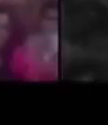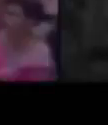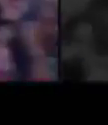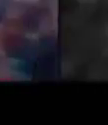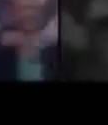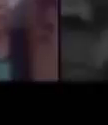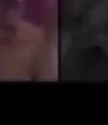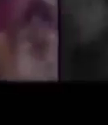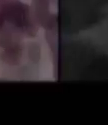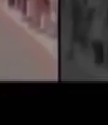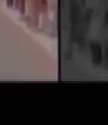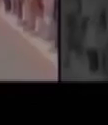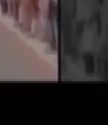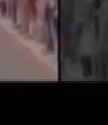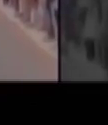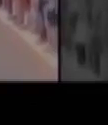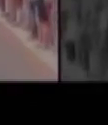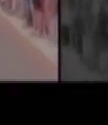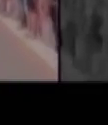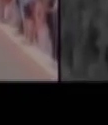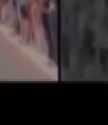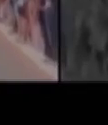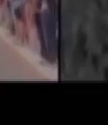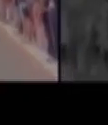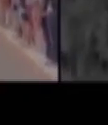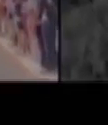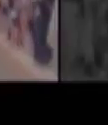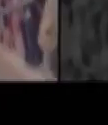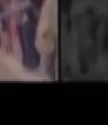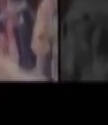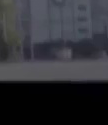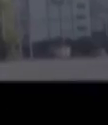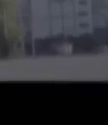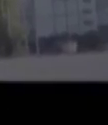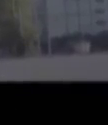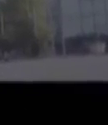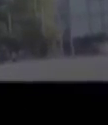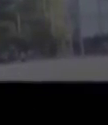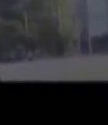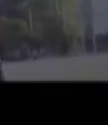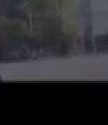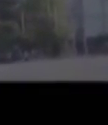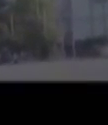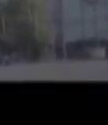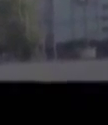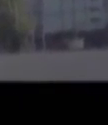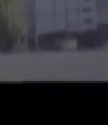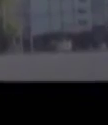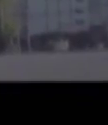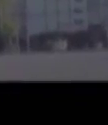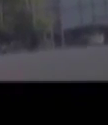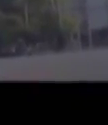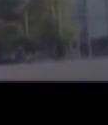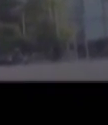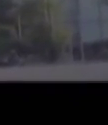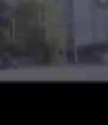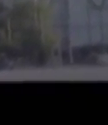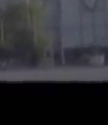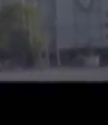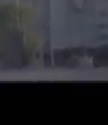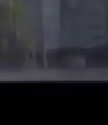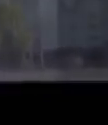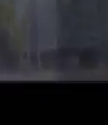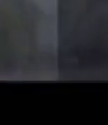para los médicos cubanos, mi respeto para el que nunca se dejó vender ni traicionó esta patria de